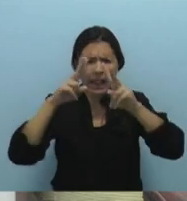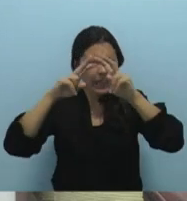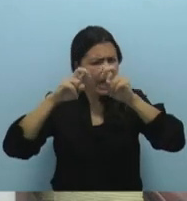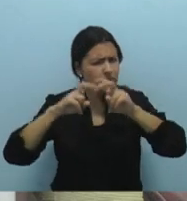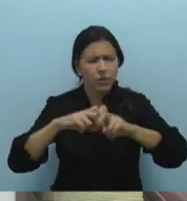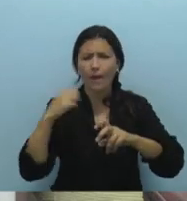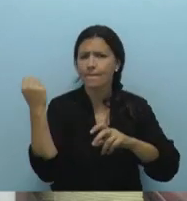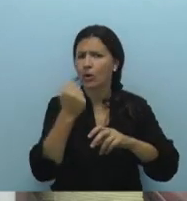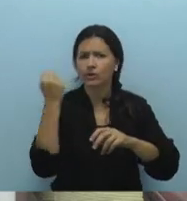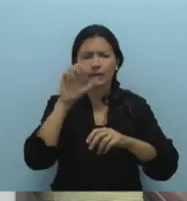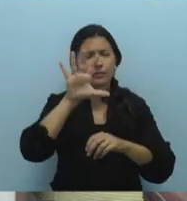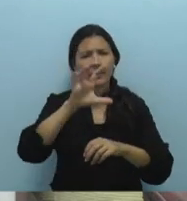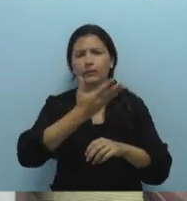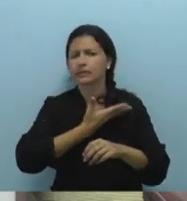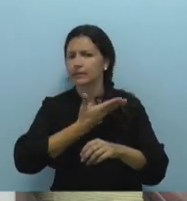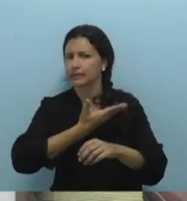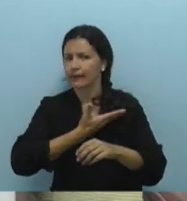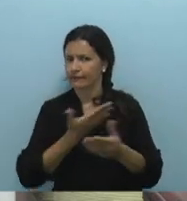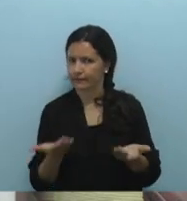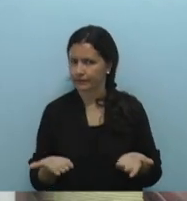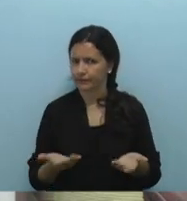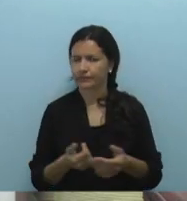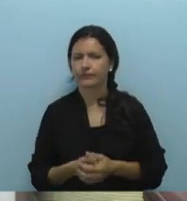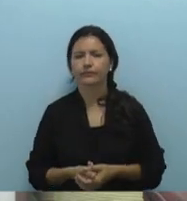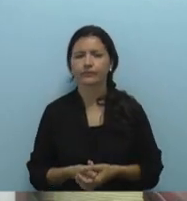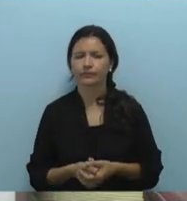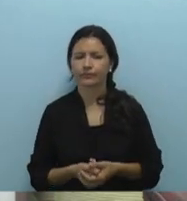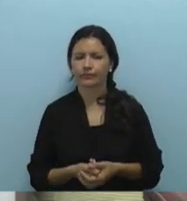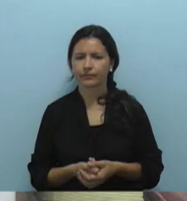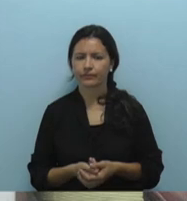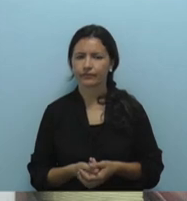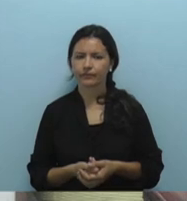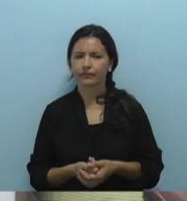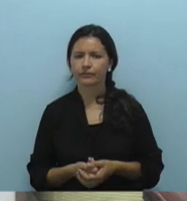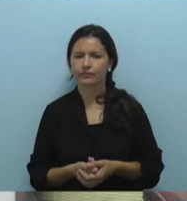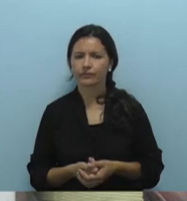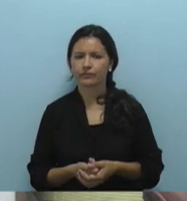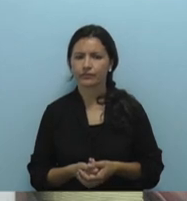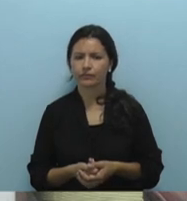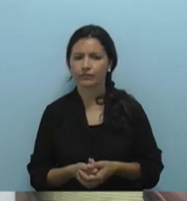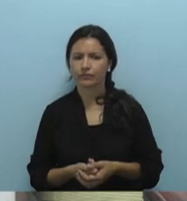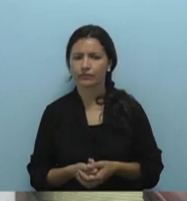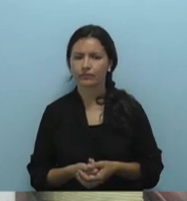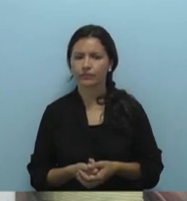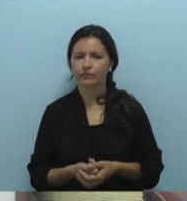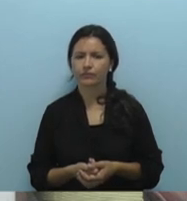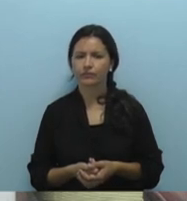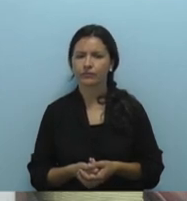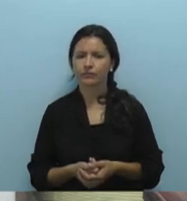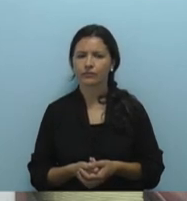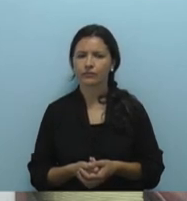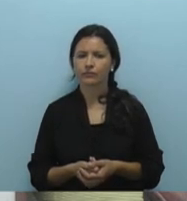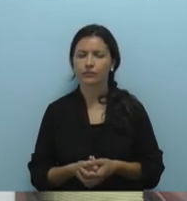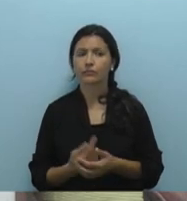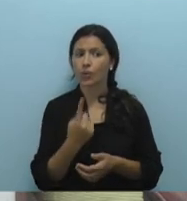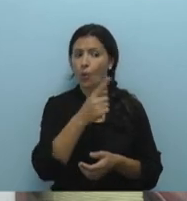más importantes de los últimos años en el ámbito del Ministerio Público de la Acusación. Uno de ellos, perseguido